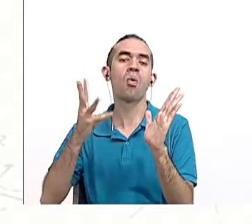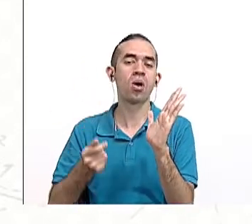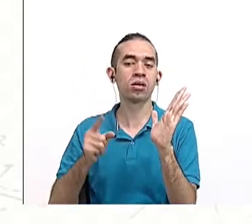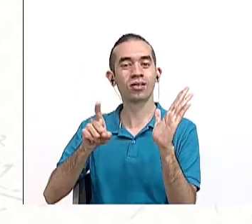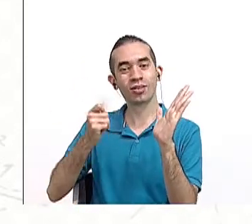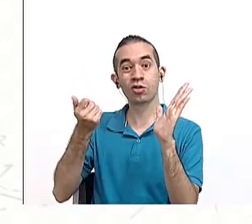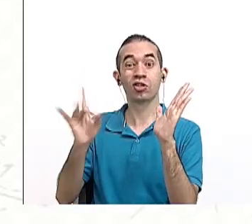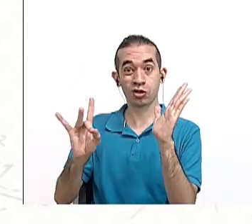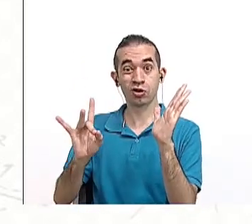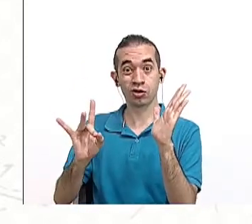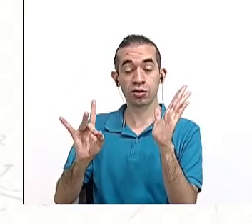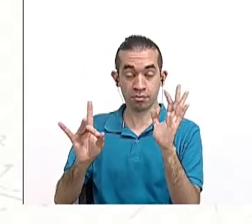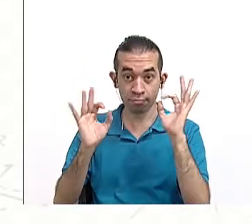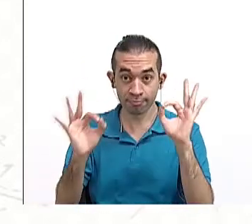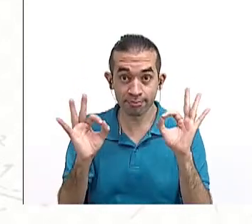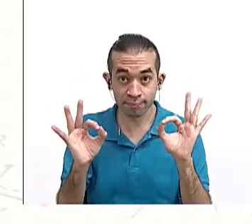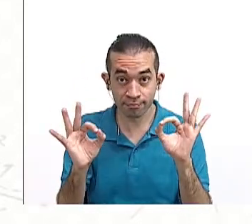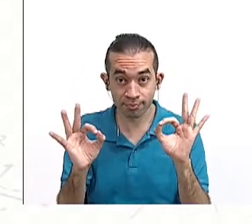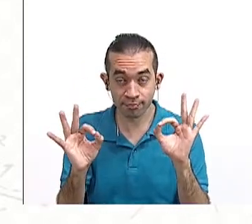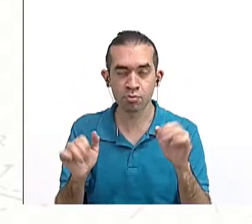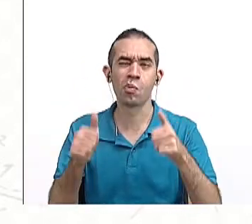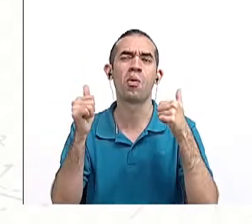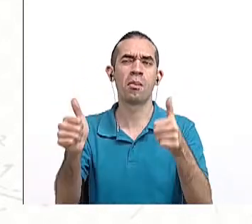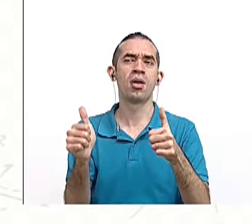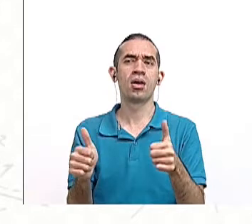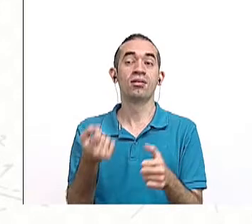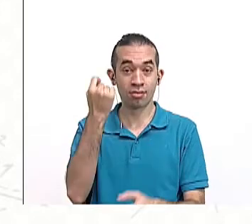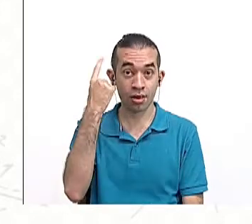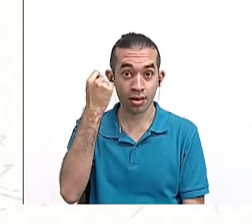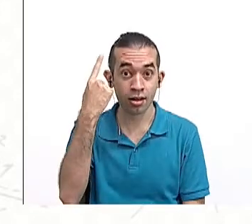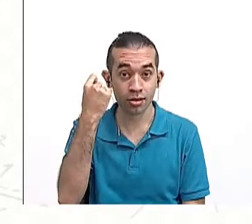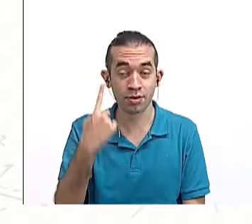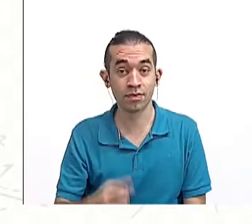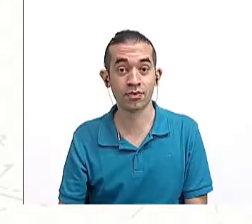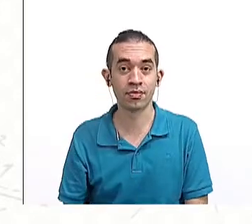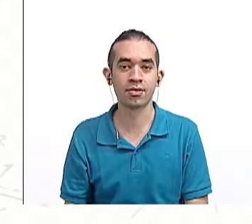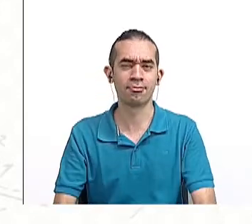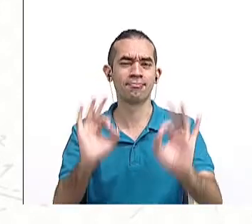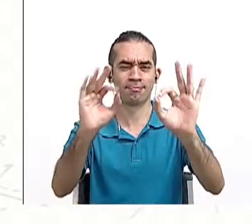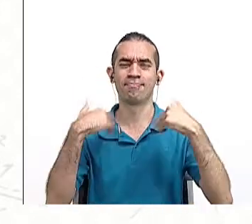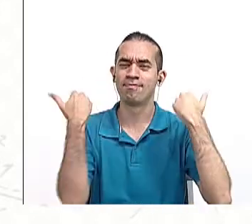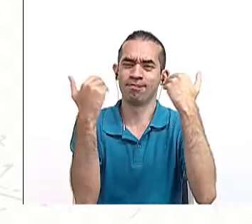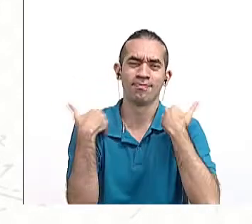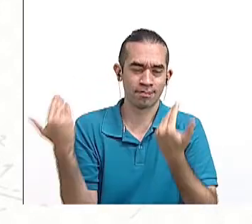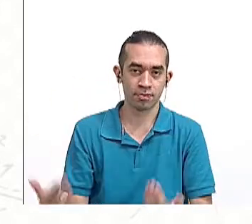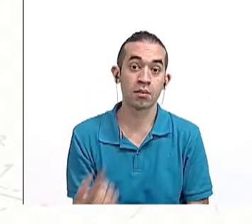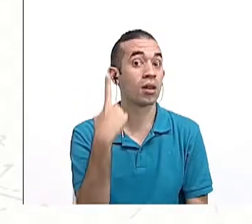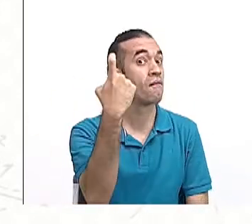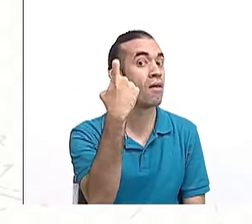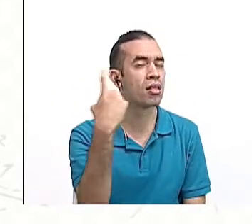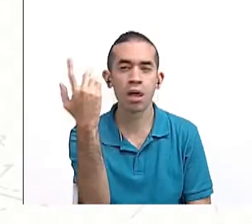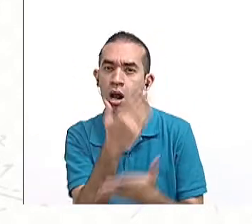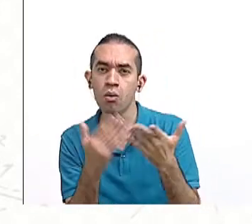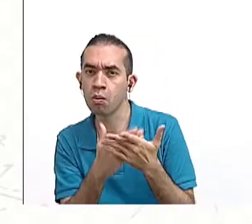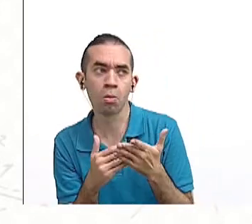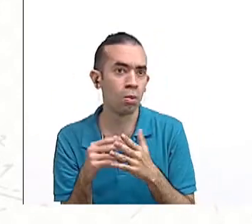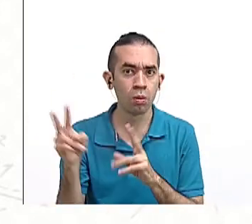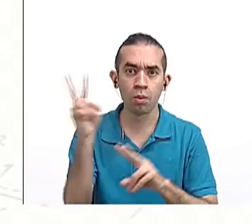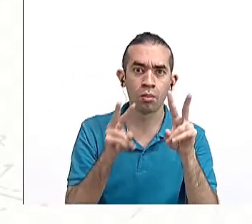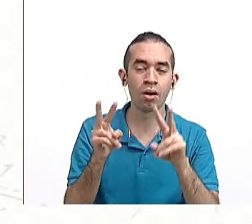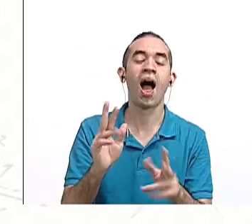vieron vamos muy bien están entendiendo que dicha me falta alguno por determinar